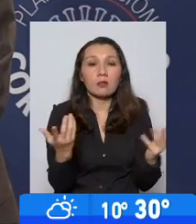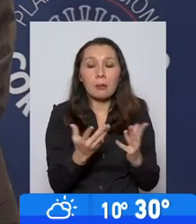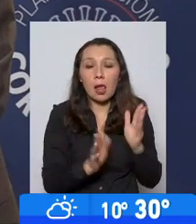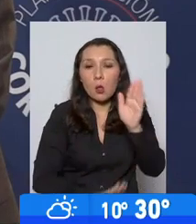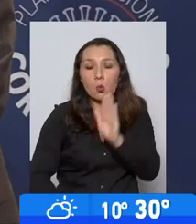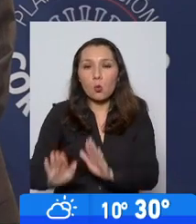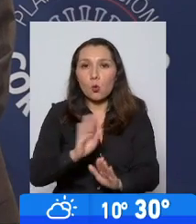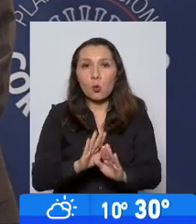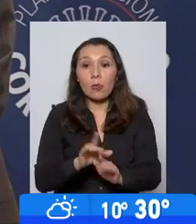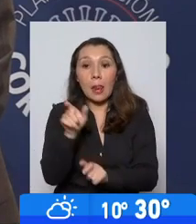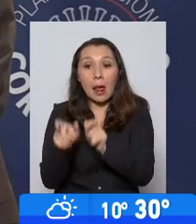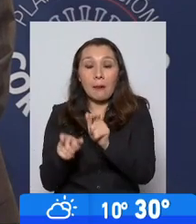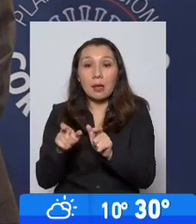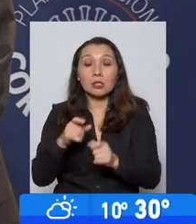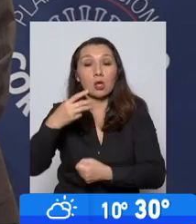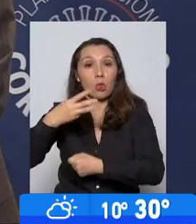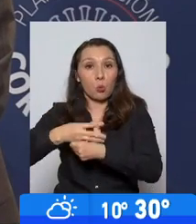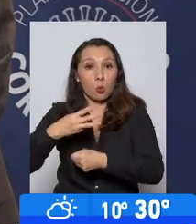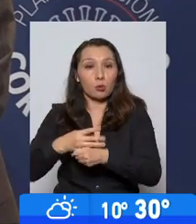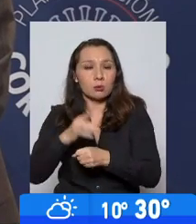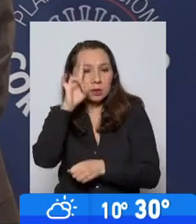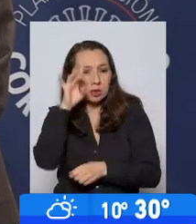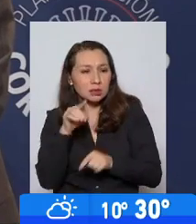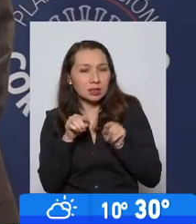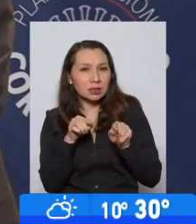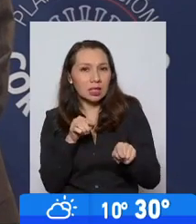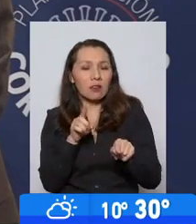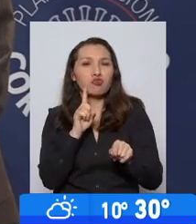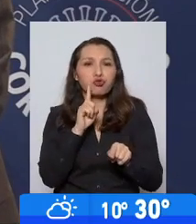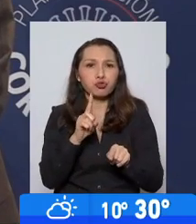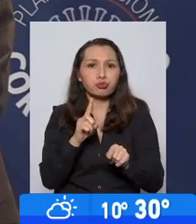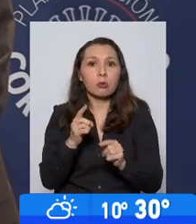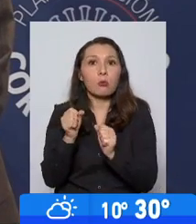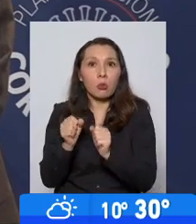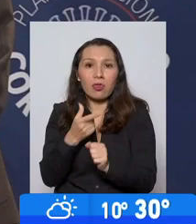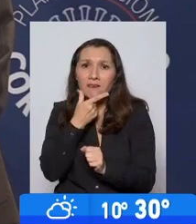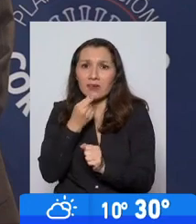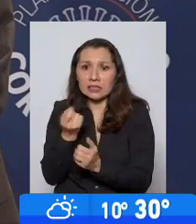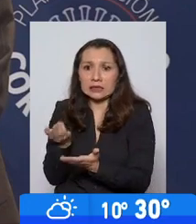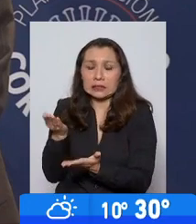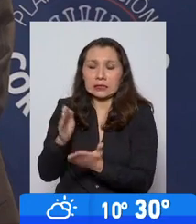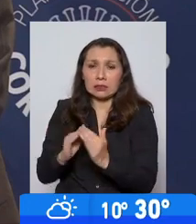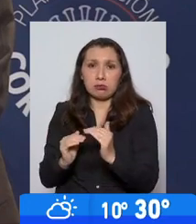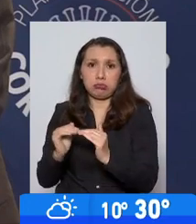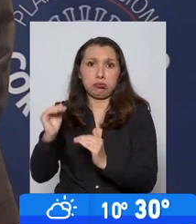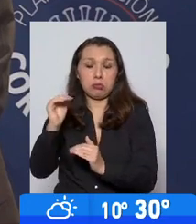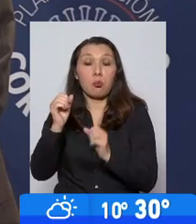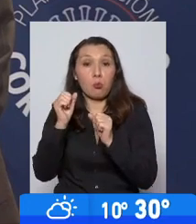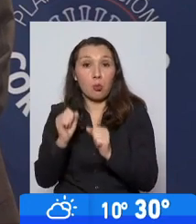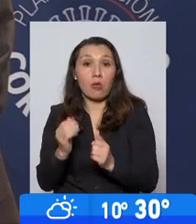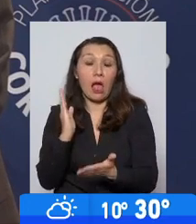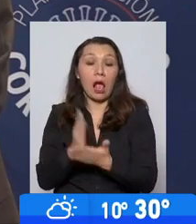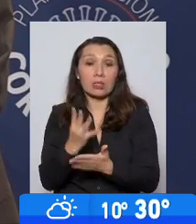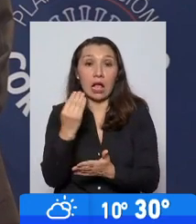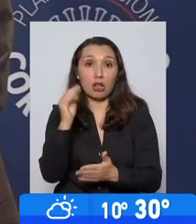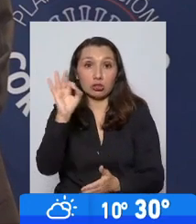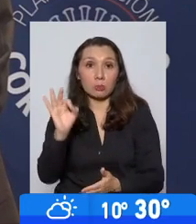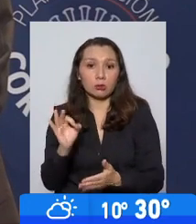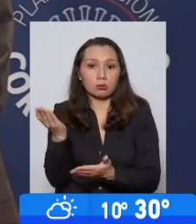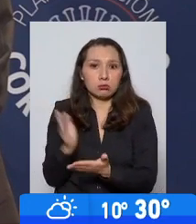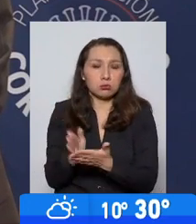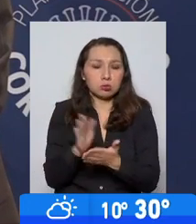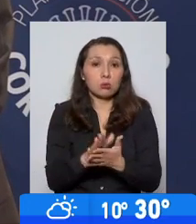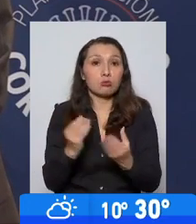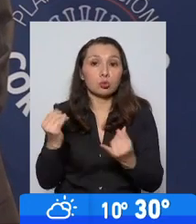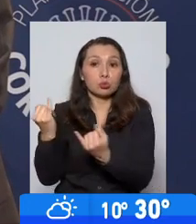que las personas adultos mayores, que sabemos tienen una tasa de letalidad mucho más alta, que puede llegar a incluso al 14%,